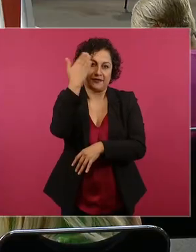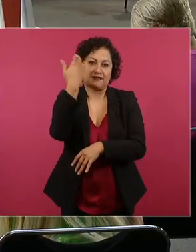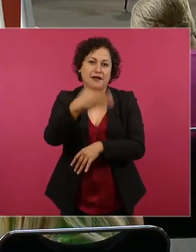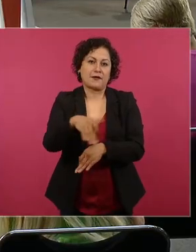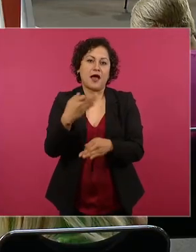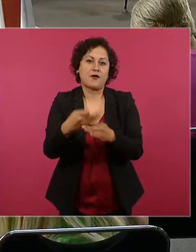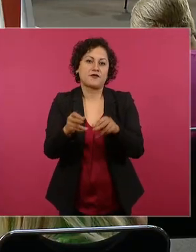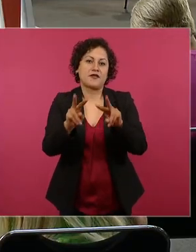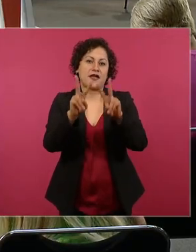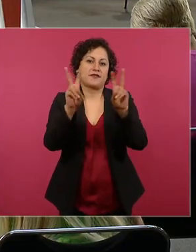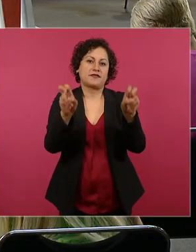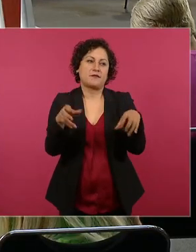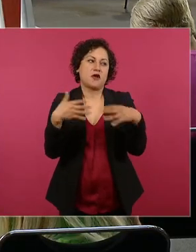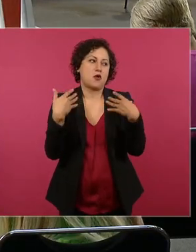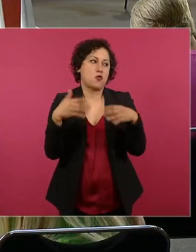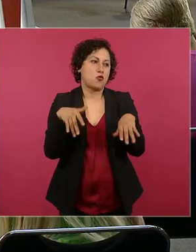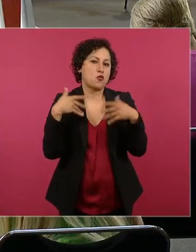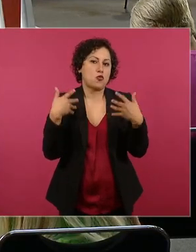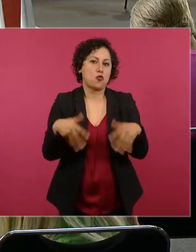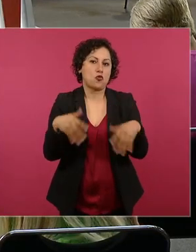y que ya que pase la temporada